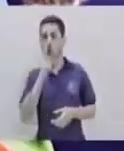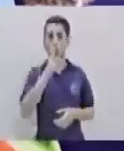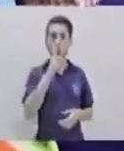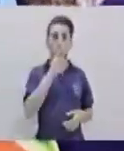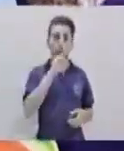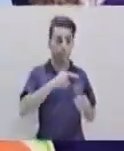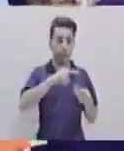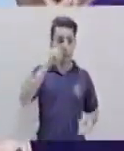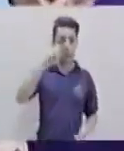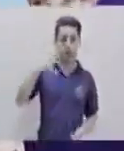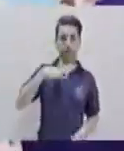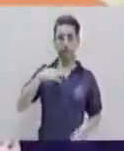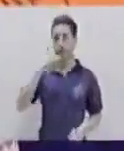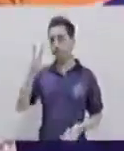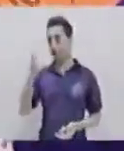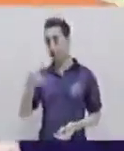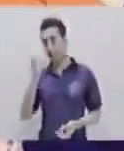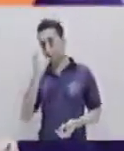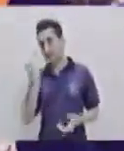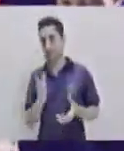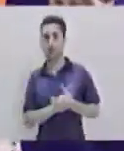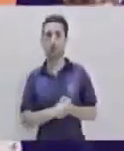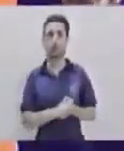1 botella, 3 vasos.